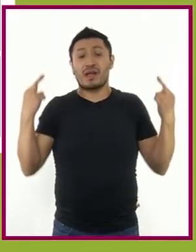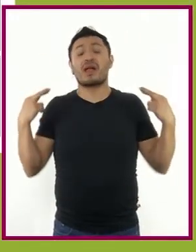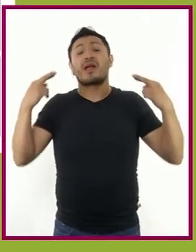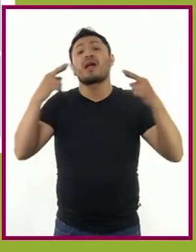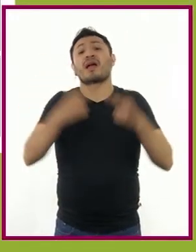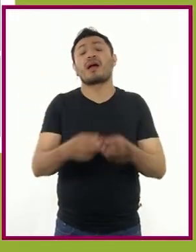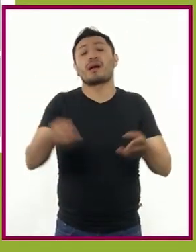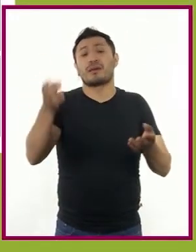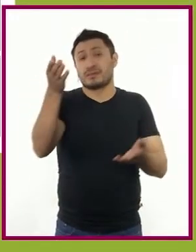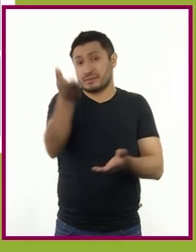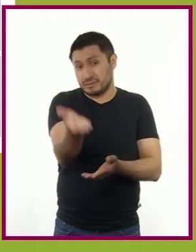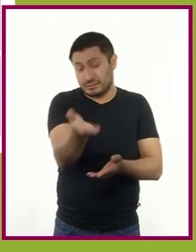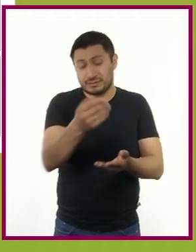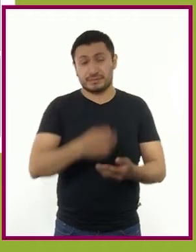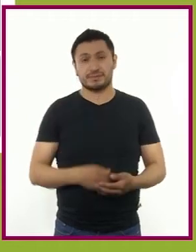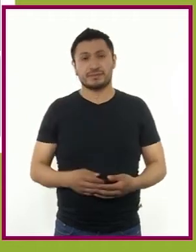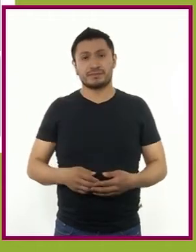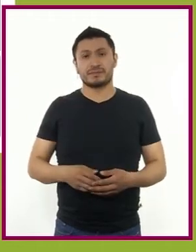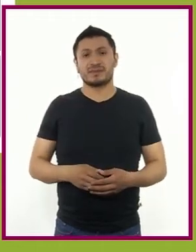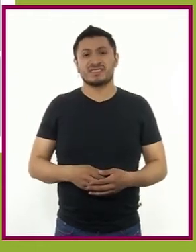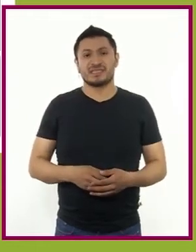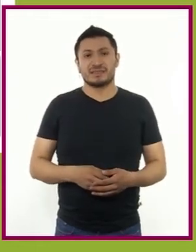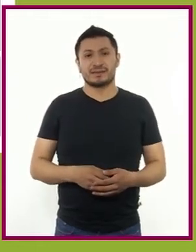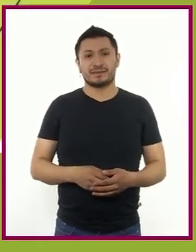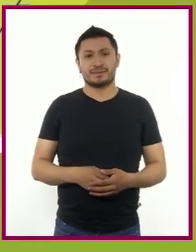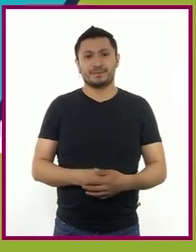profesor les solicite.